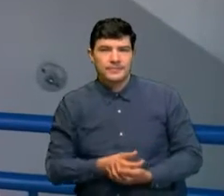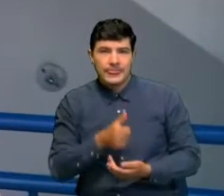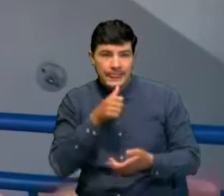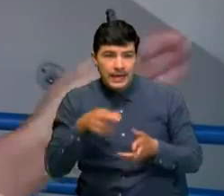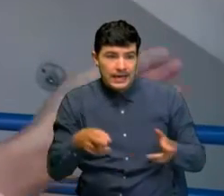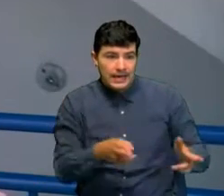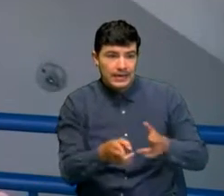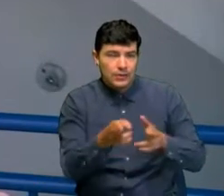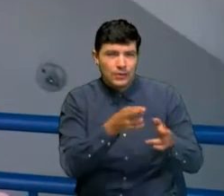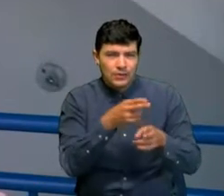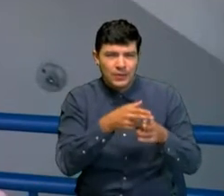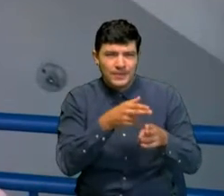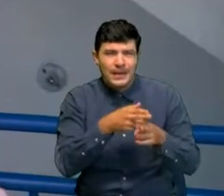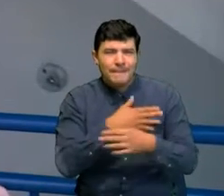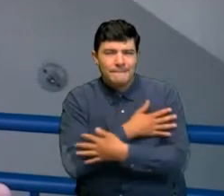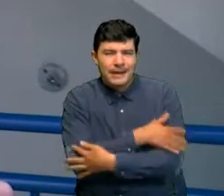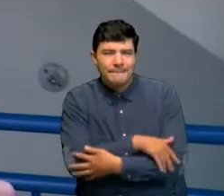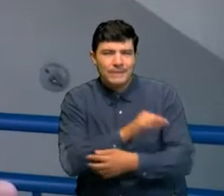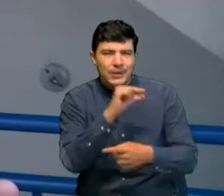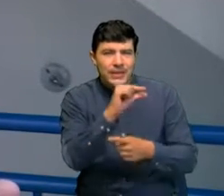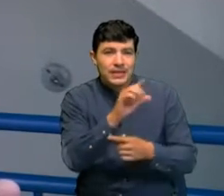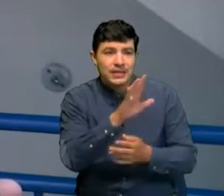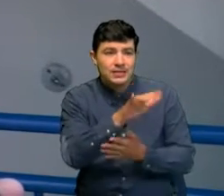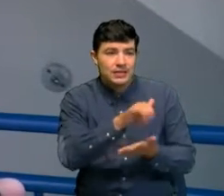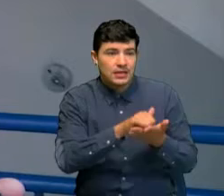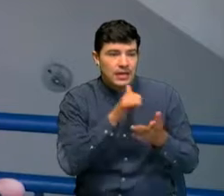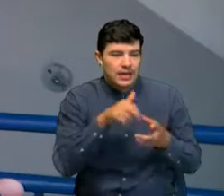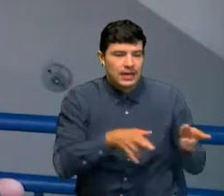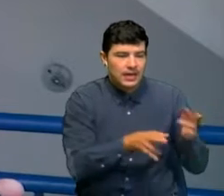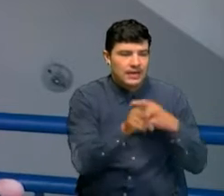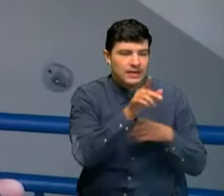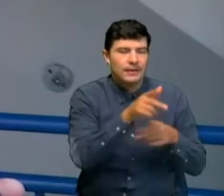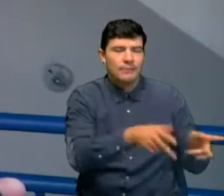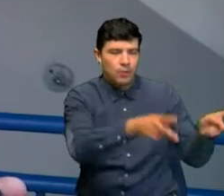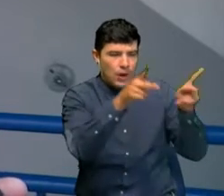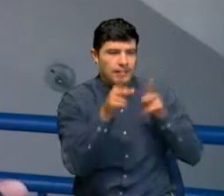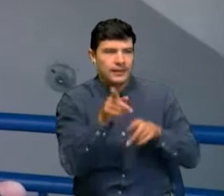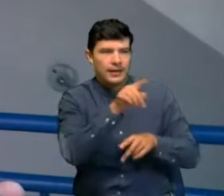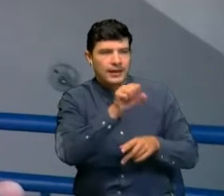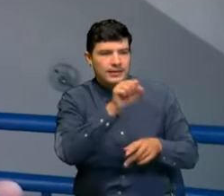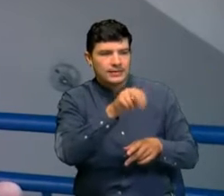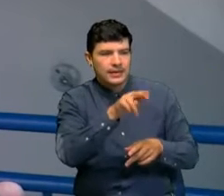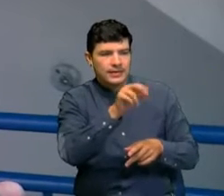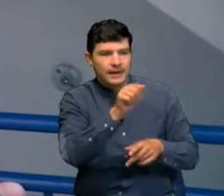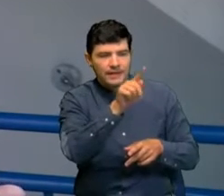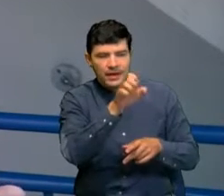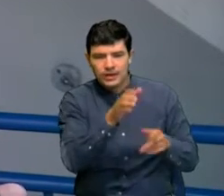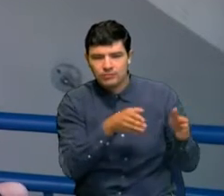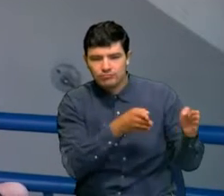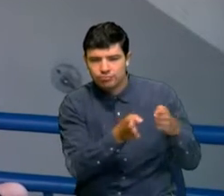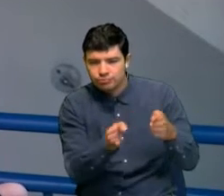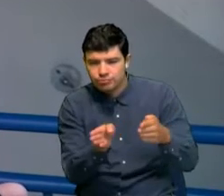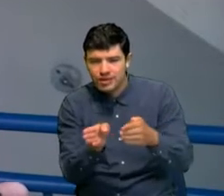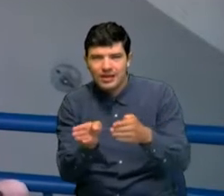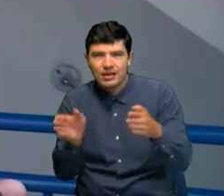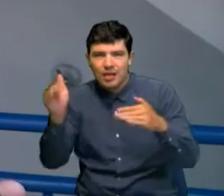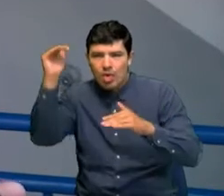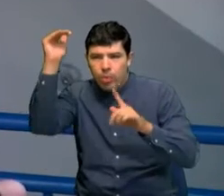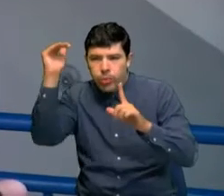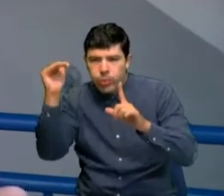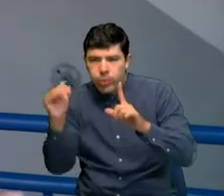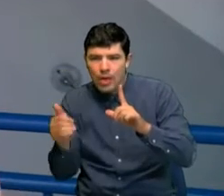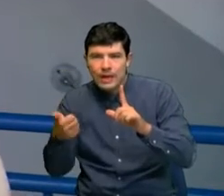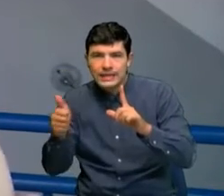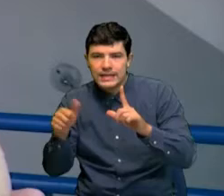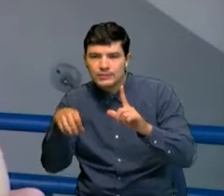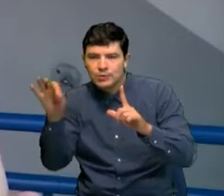Pamplonita, desde el puente San Rafael hasta desde el puente San Rafael, por ejemplo, está pasando solamente el 10% del agua que